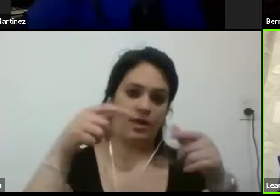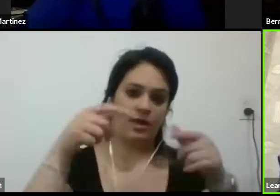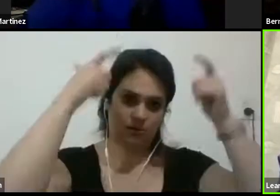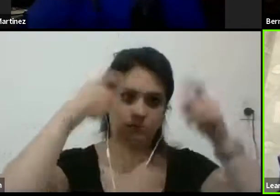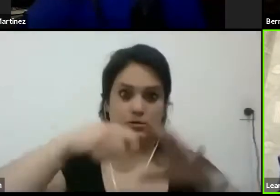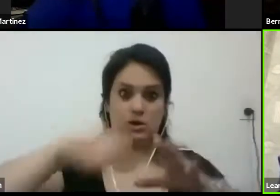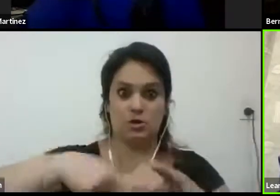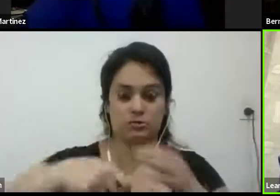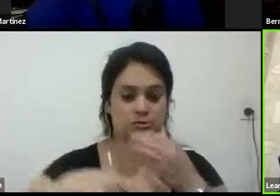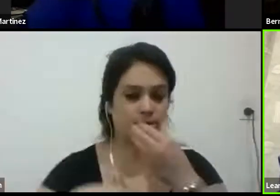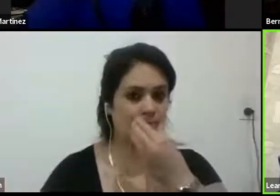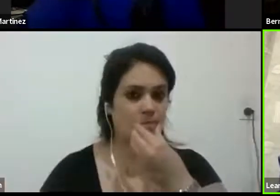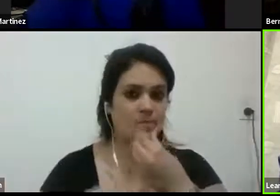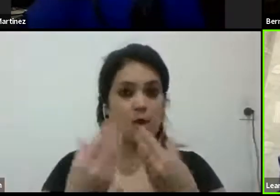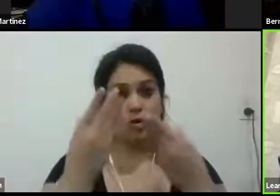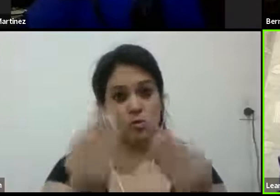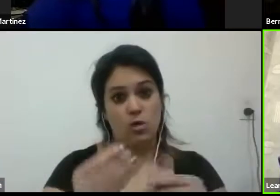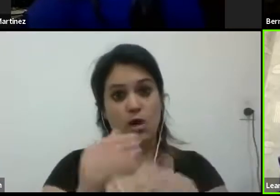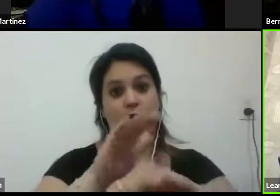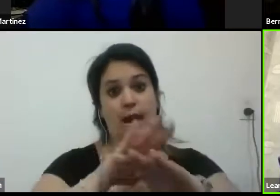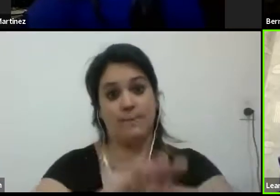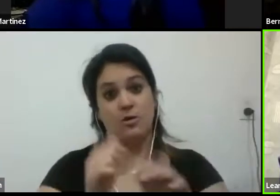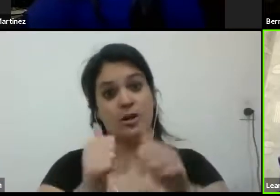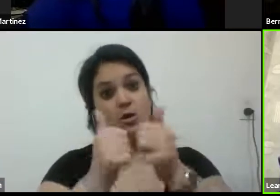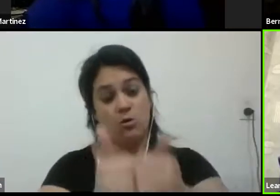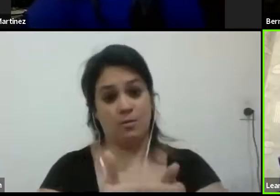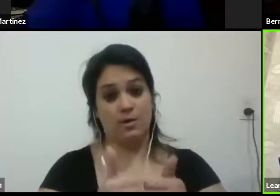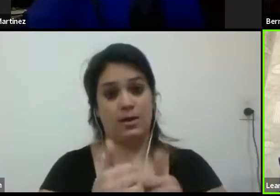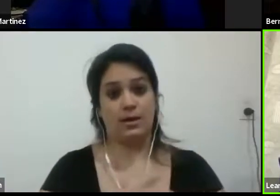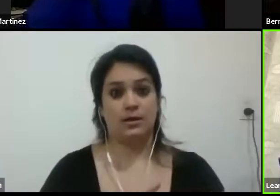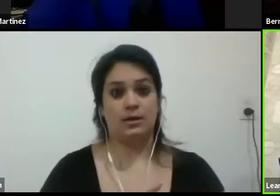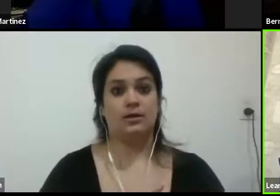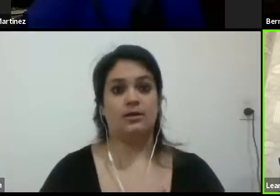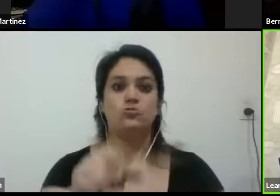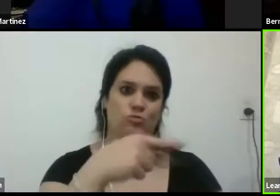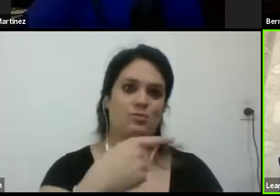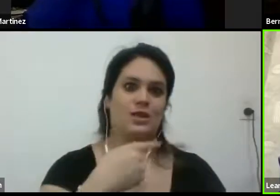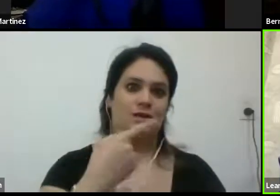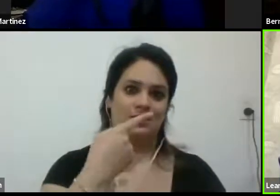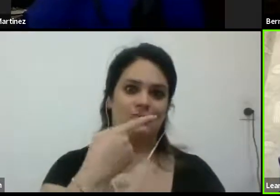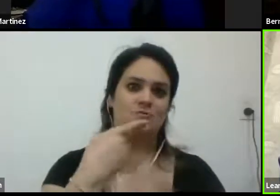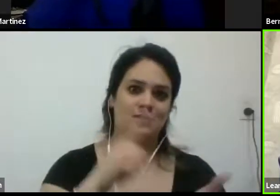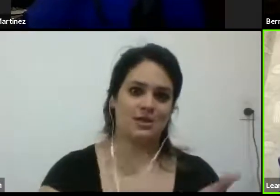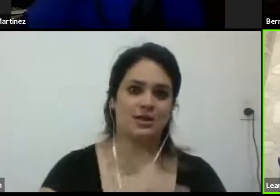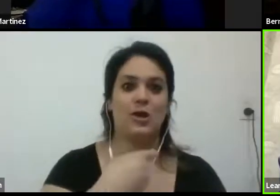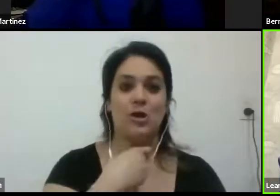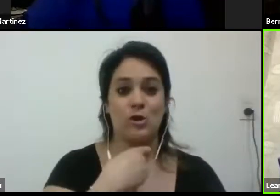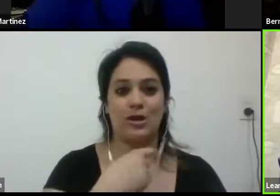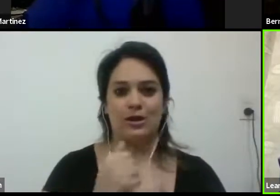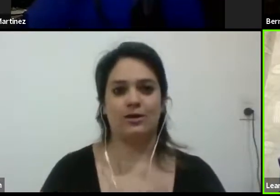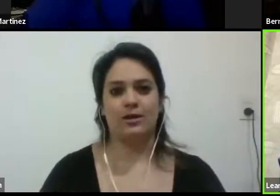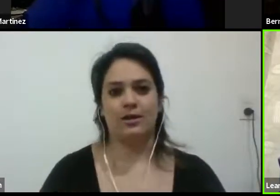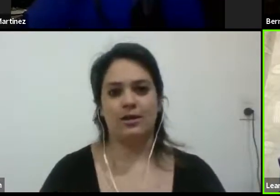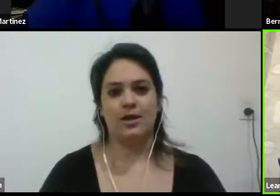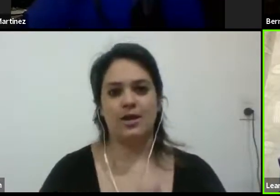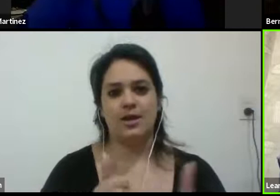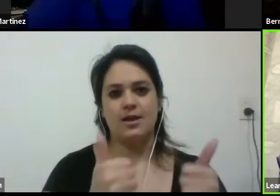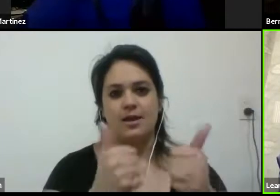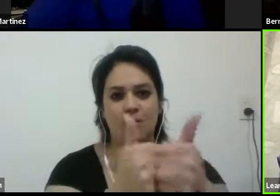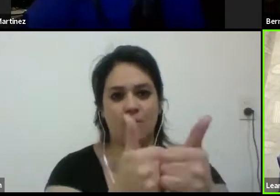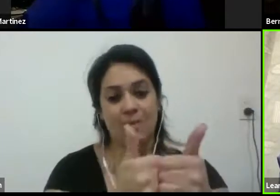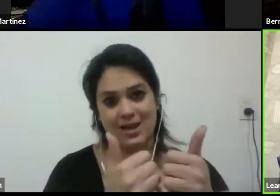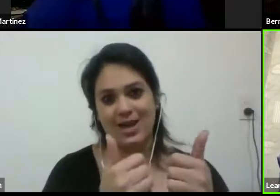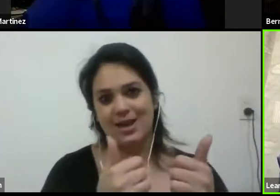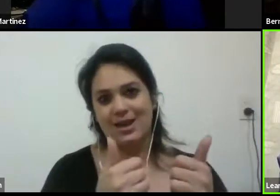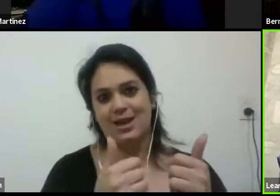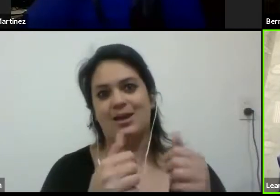para apoyarlos durante todo su cursado si así lo así lo deciden y ser compañeros más que más que